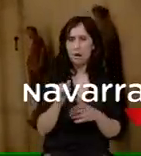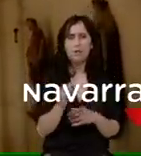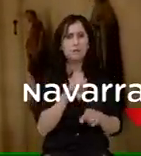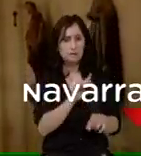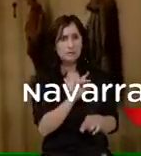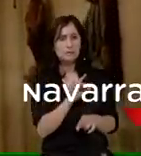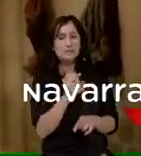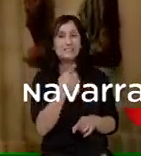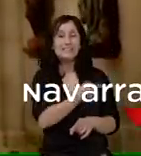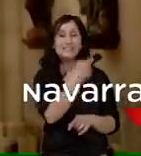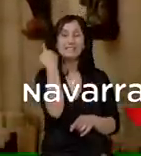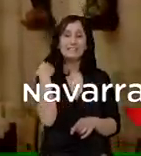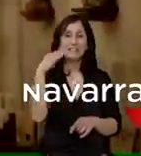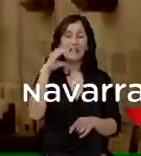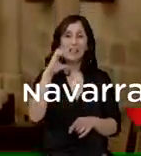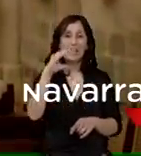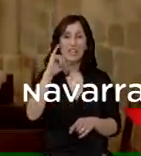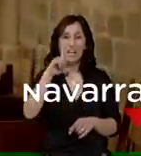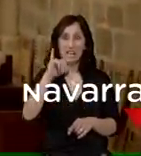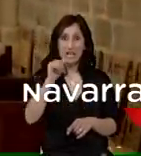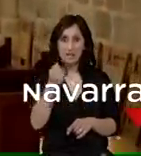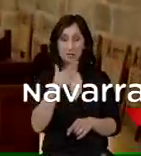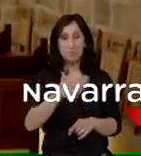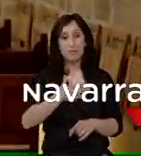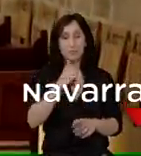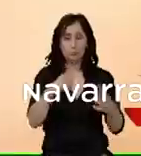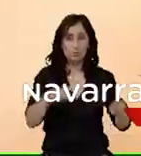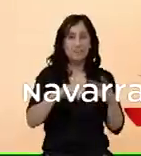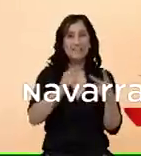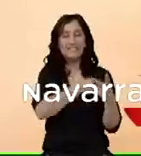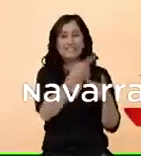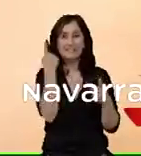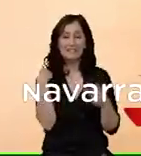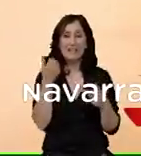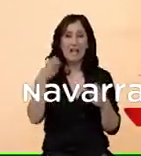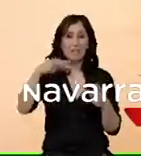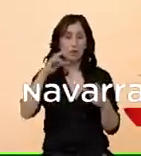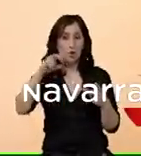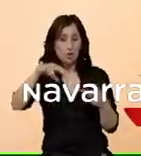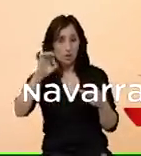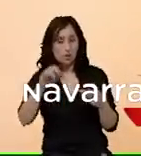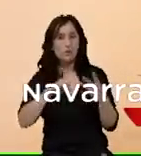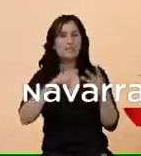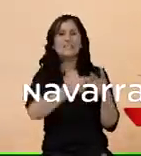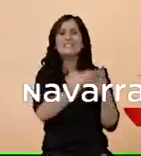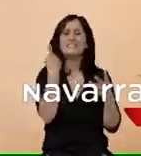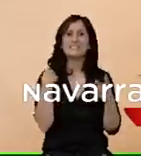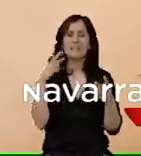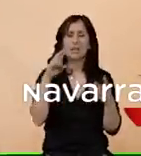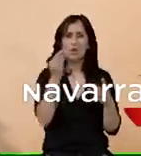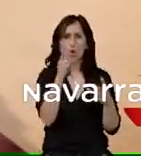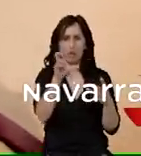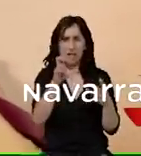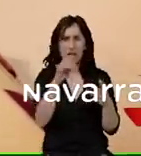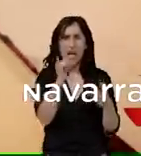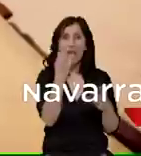compra, Santa Cecilia, lo compraban los músicos. San Antonio, o sea, hay una serie de santos. San Roque, que hay dos en el pueblo. ¿Cómo